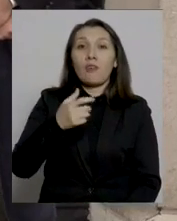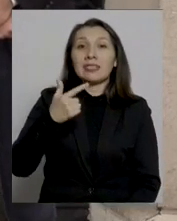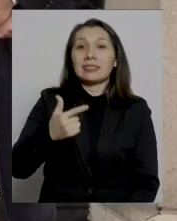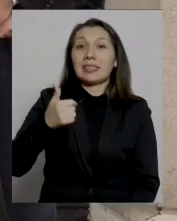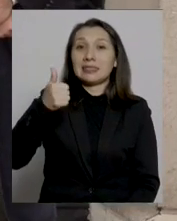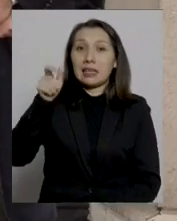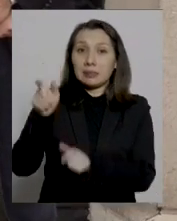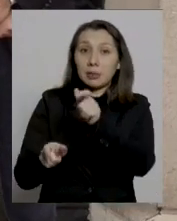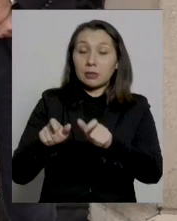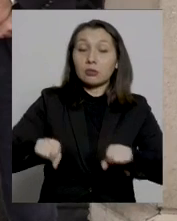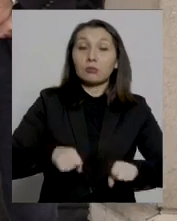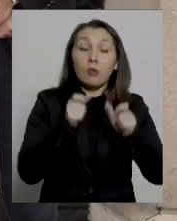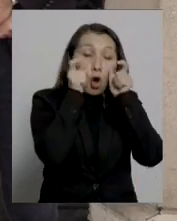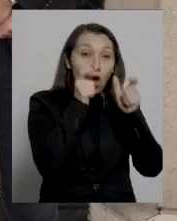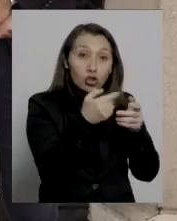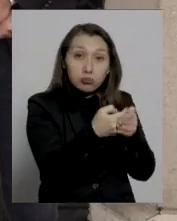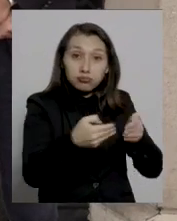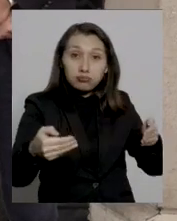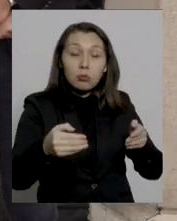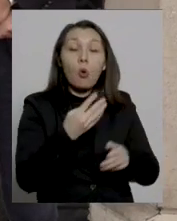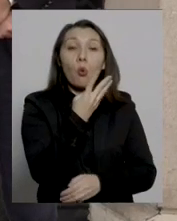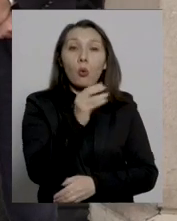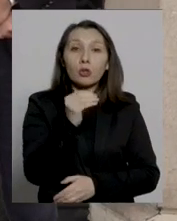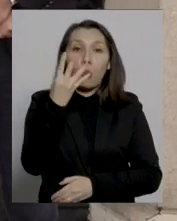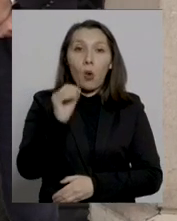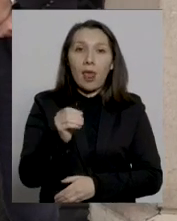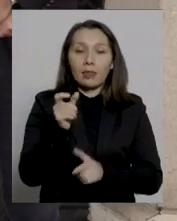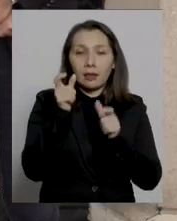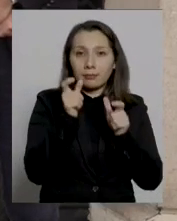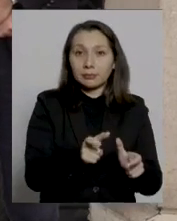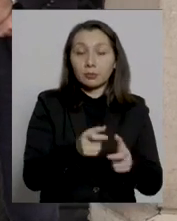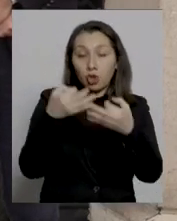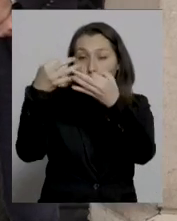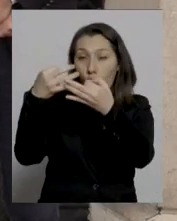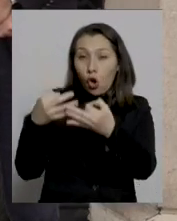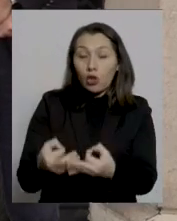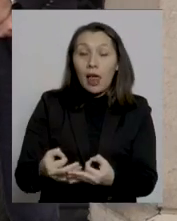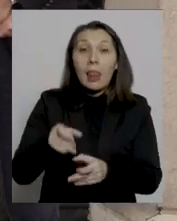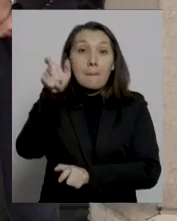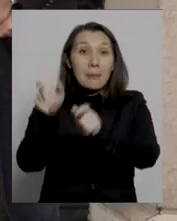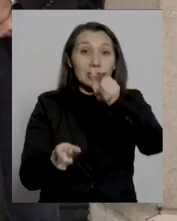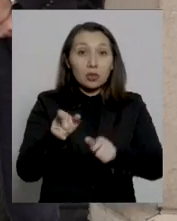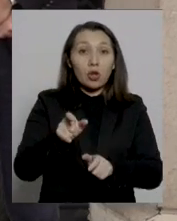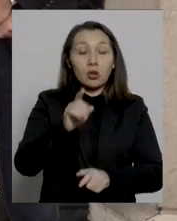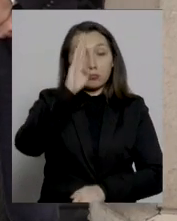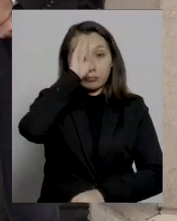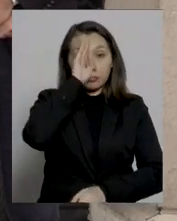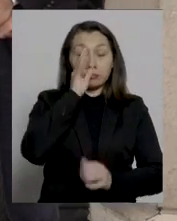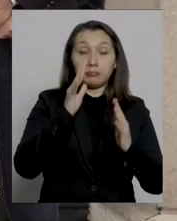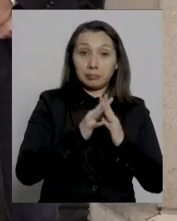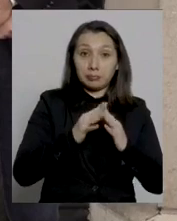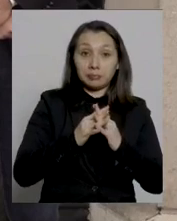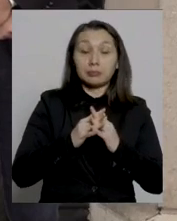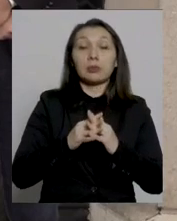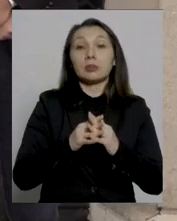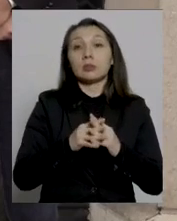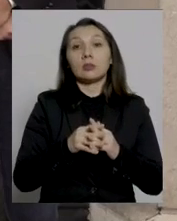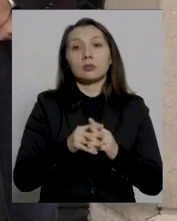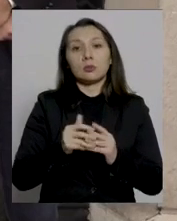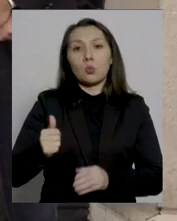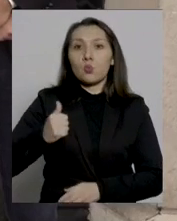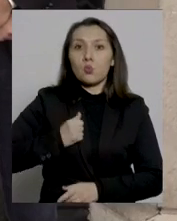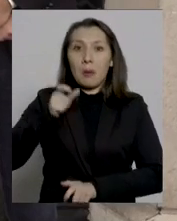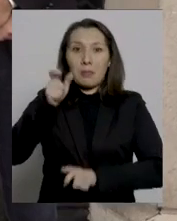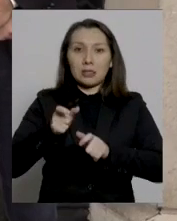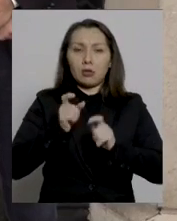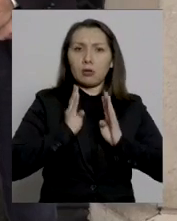57.976 y cordones sanitarios 440. Y el total de efectivos que tienen las Fuerzas Armadas